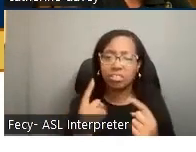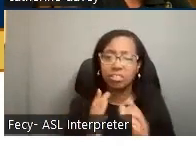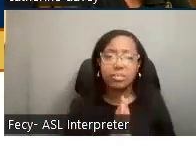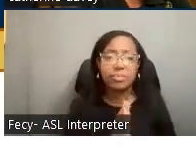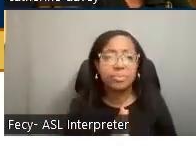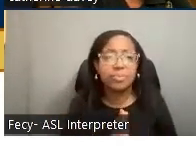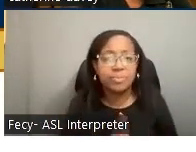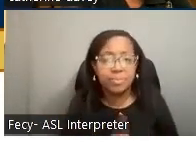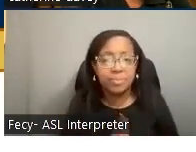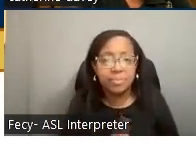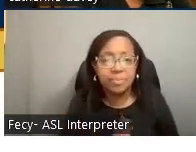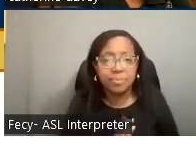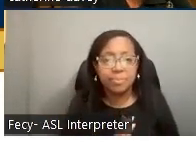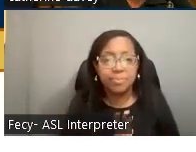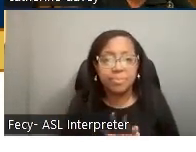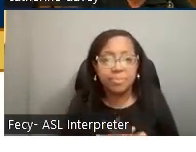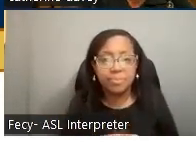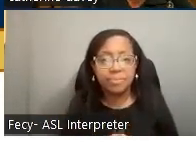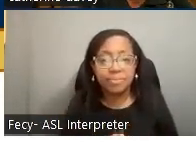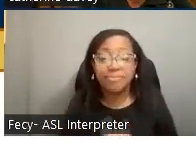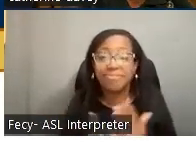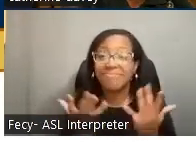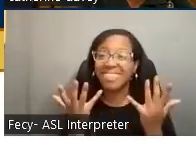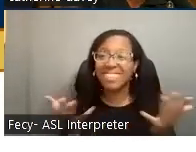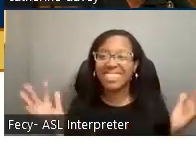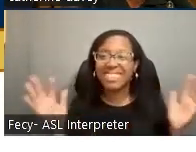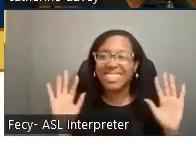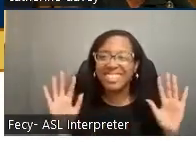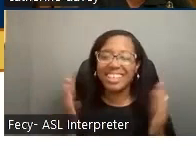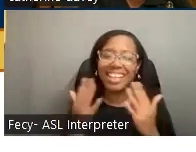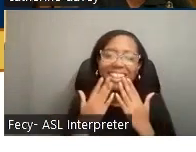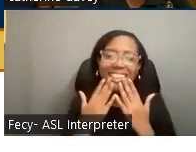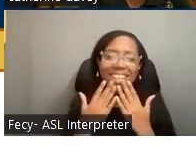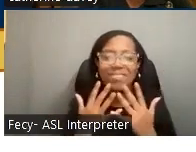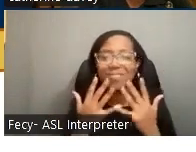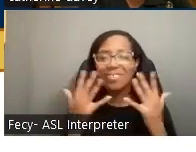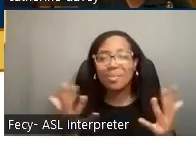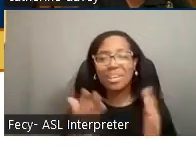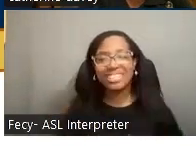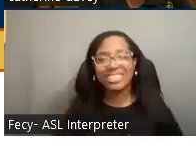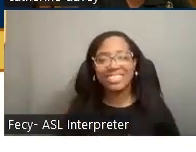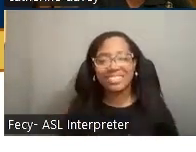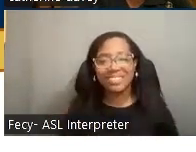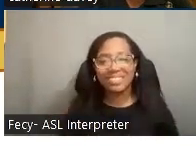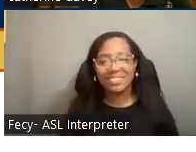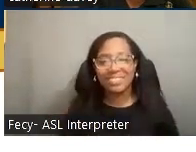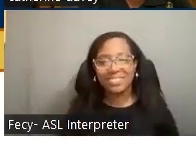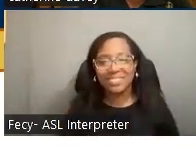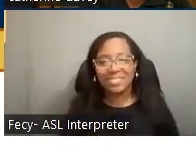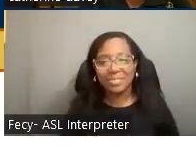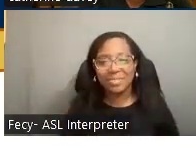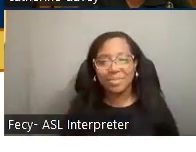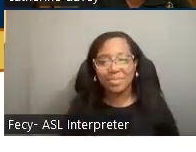tienen. Queremos asegurarnos de que tengan todos estos recursos. And that's it. Thank you very much. Y eso es todo. Muchas gracias.